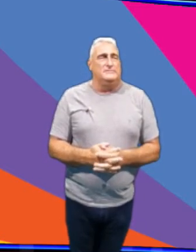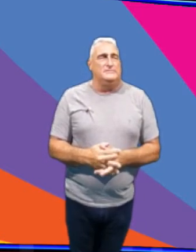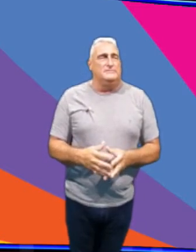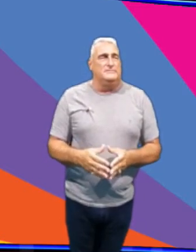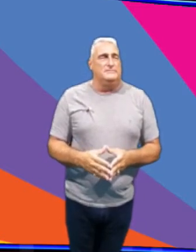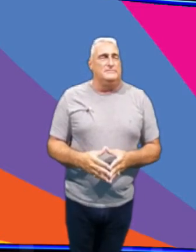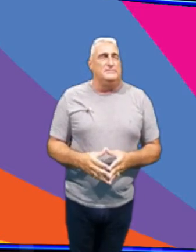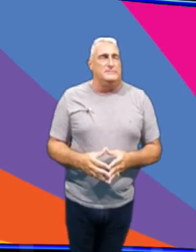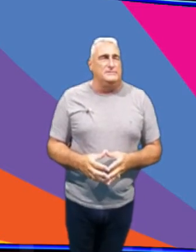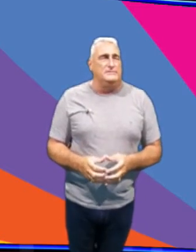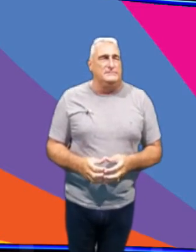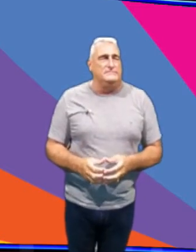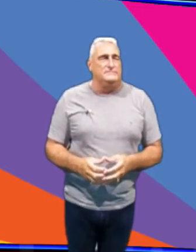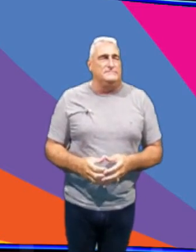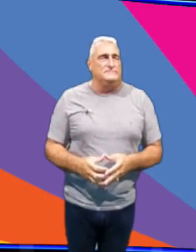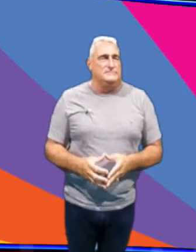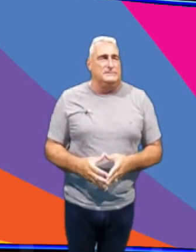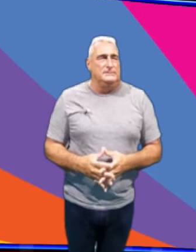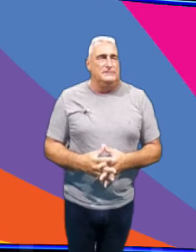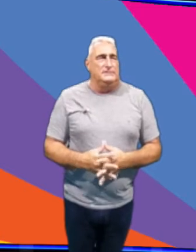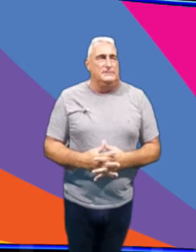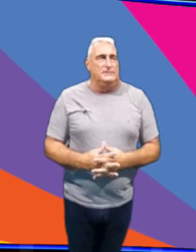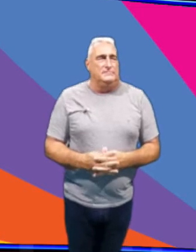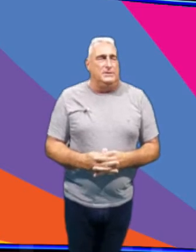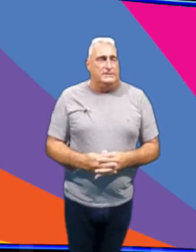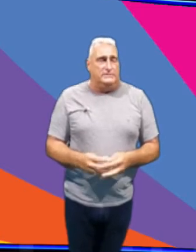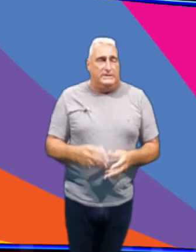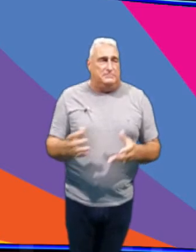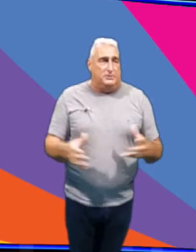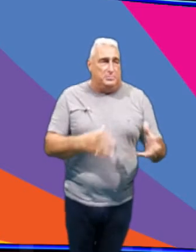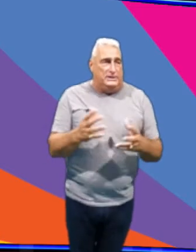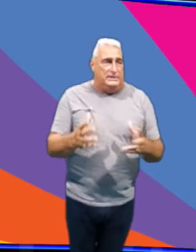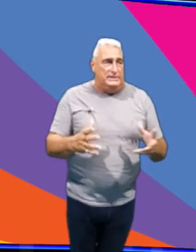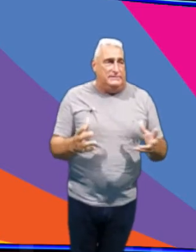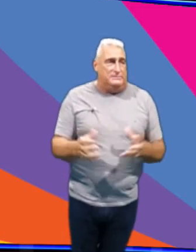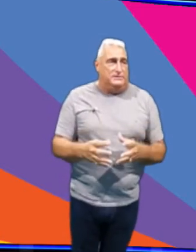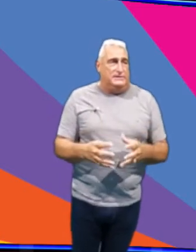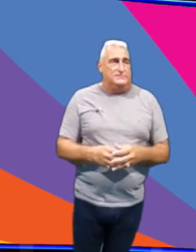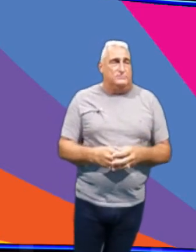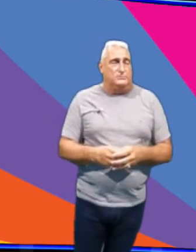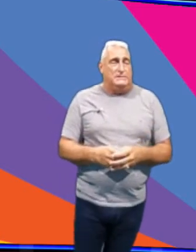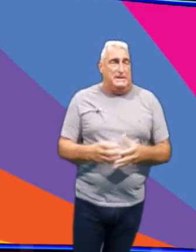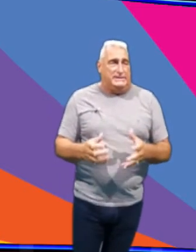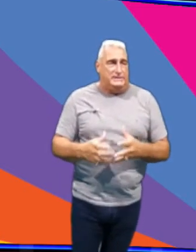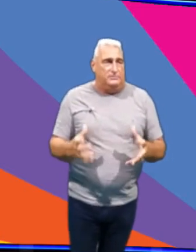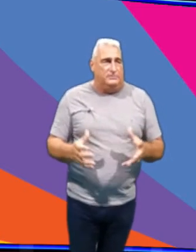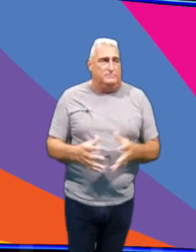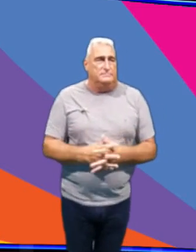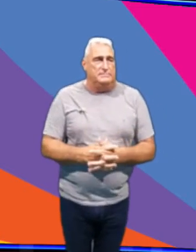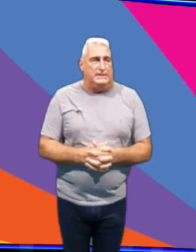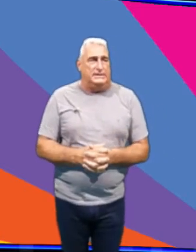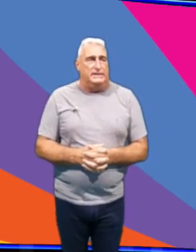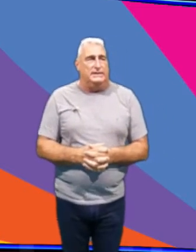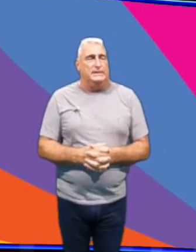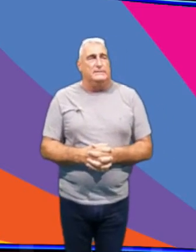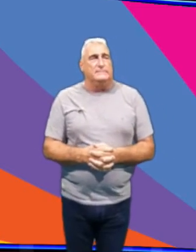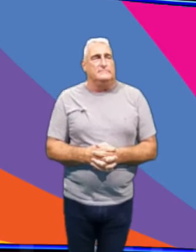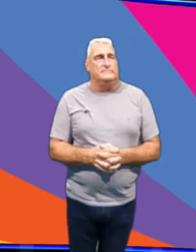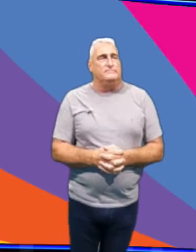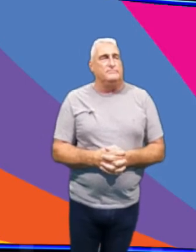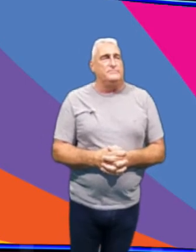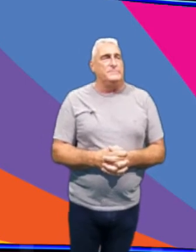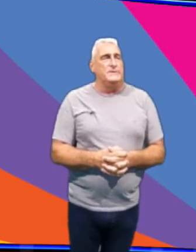8.400 millones de dólares de inversión. Bueno, esto viene todo por el asunto climático, ¿vio? Para tratar de...